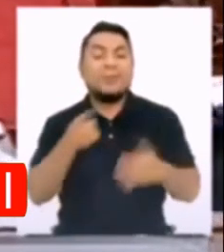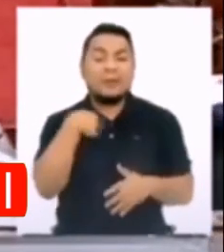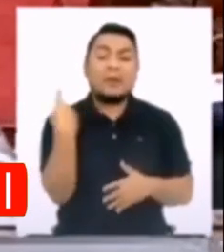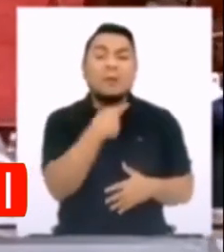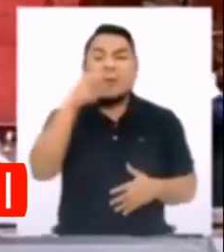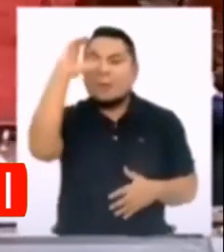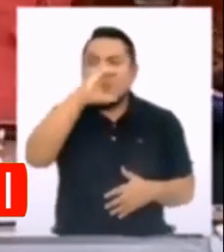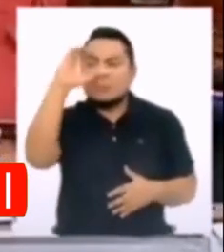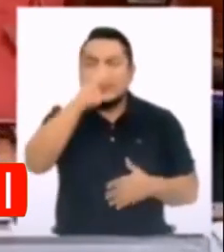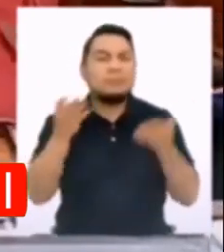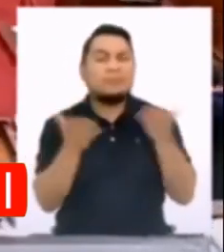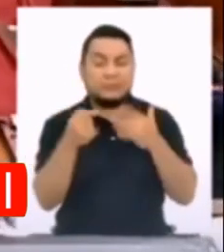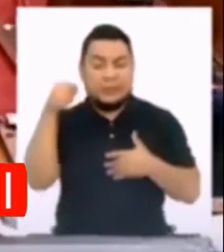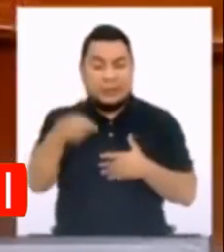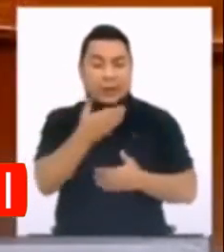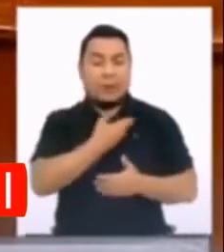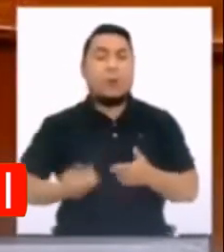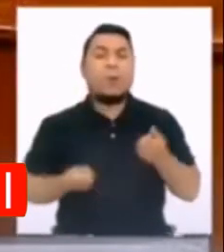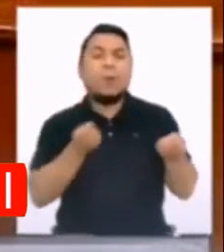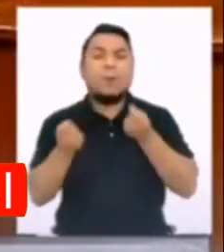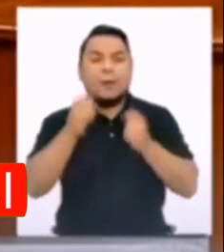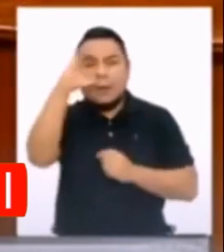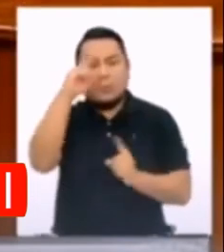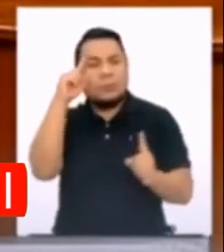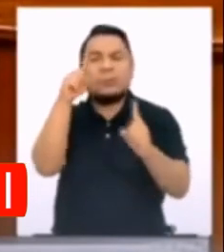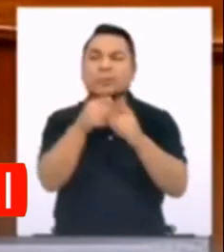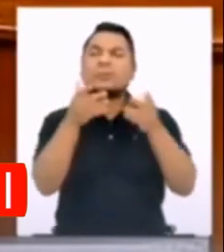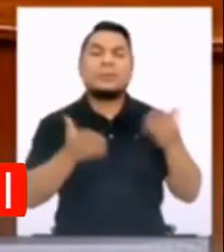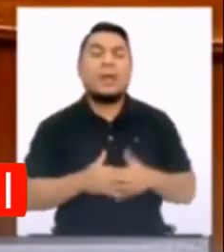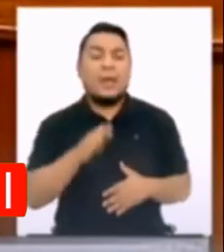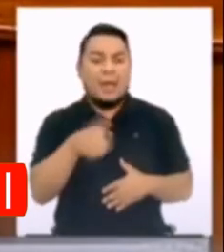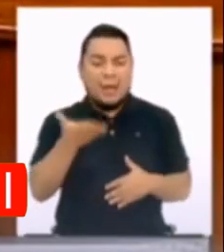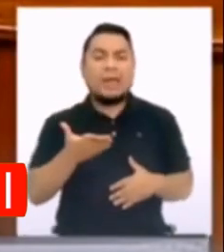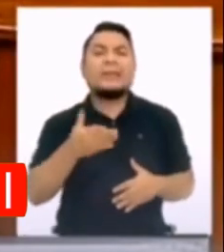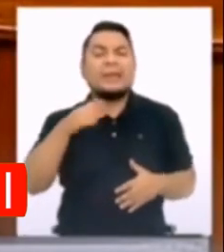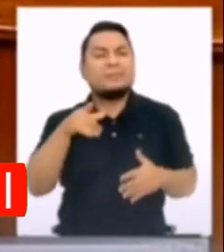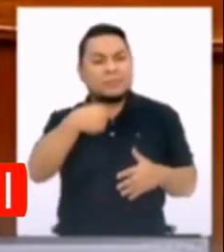el marco democrático las recomendaciones, las observaciones